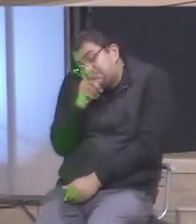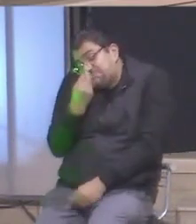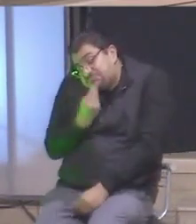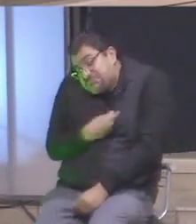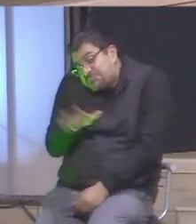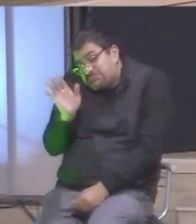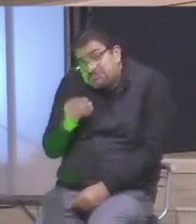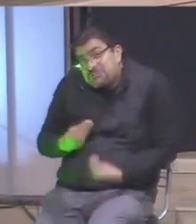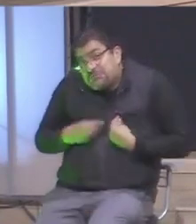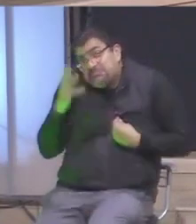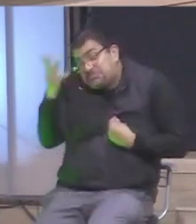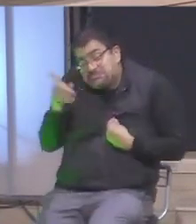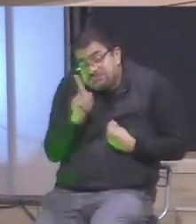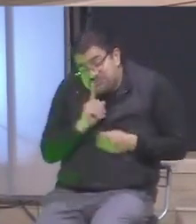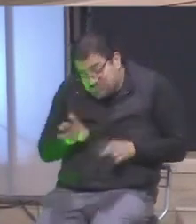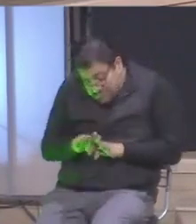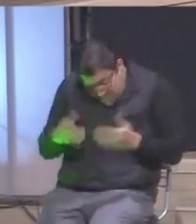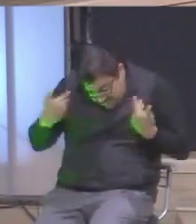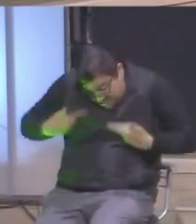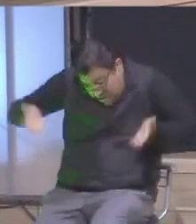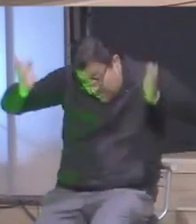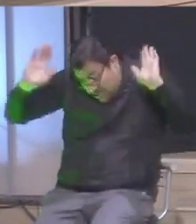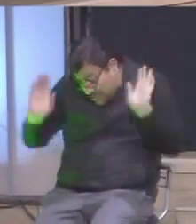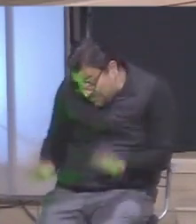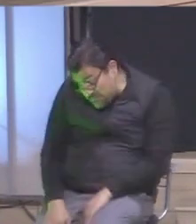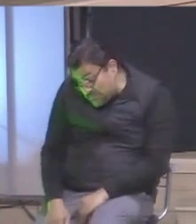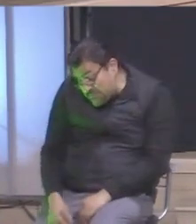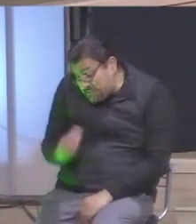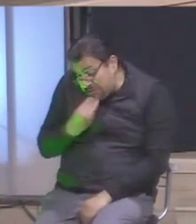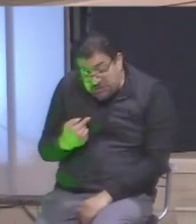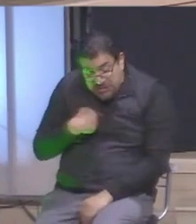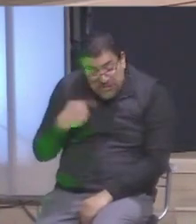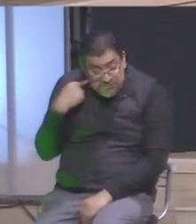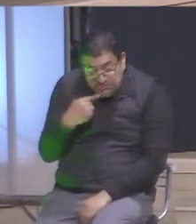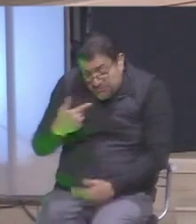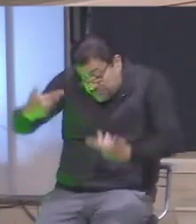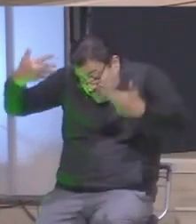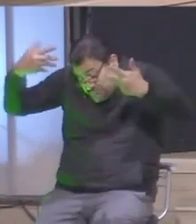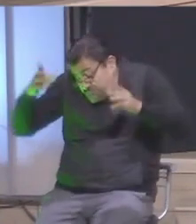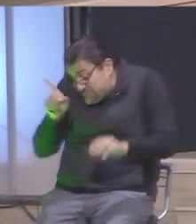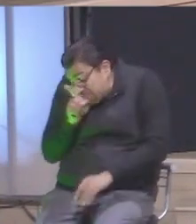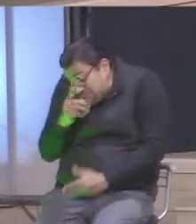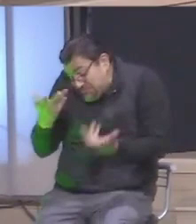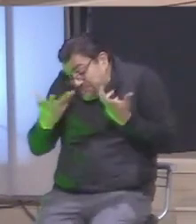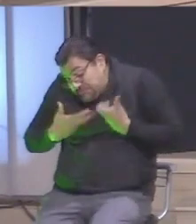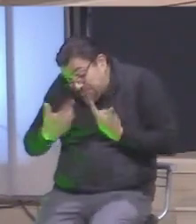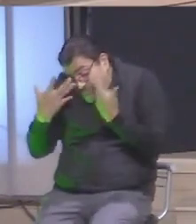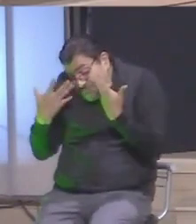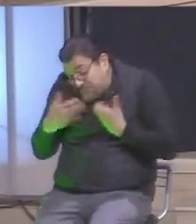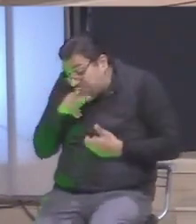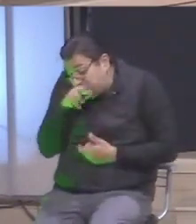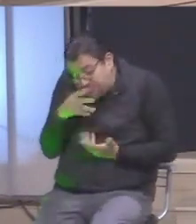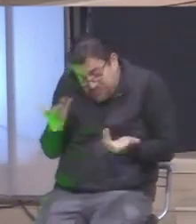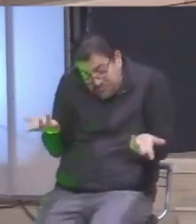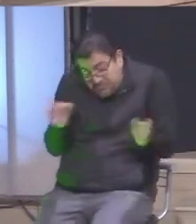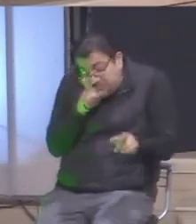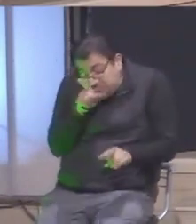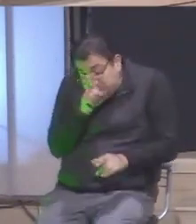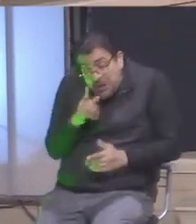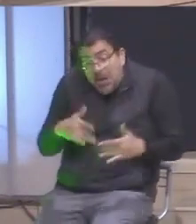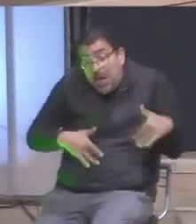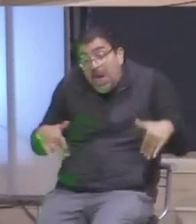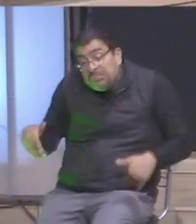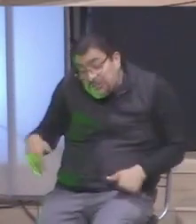Porque no quisiera tener el cuerpo que tiene porque a lo mejor no está contento con lo que está viviendo está angustiado está doloroso algo